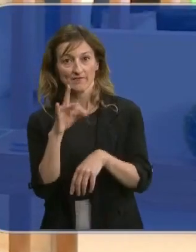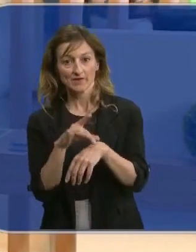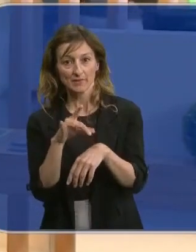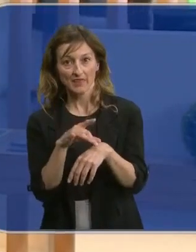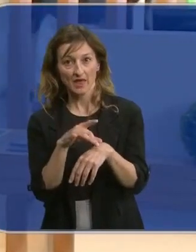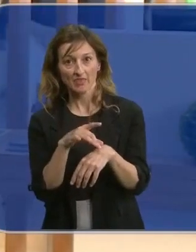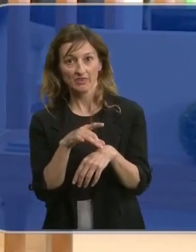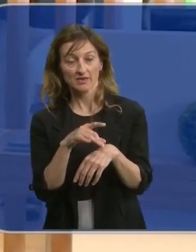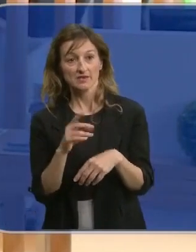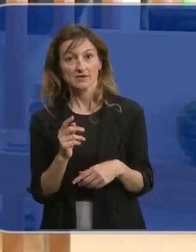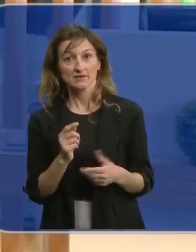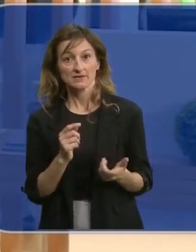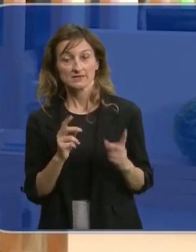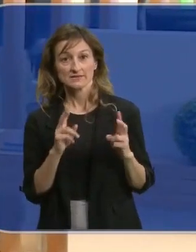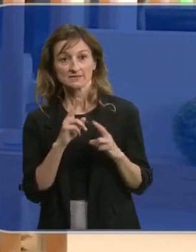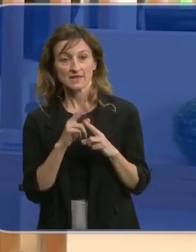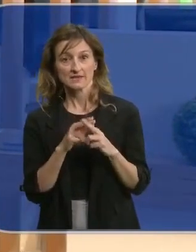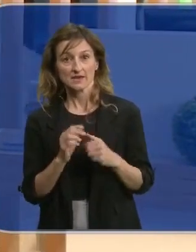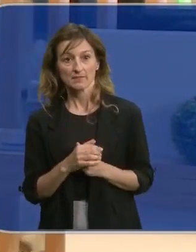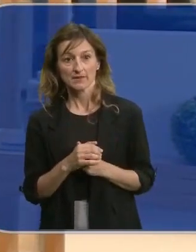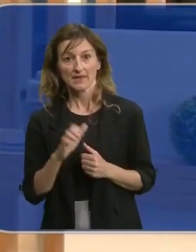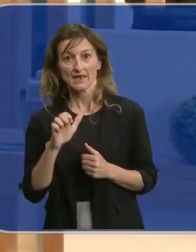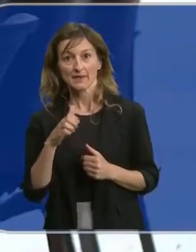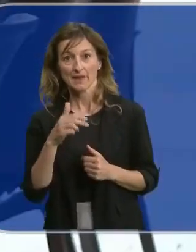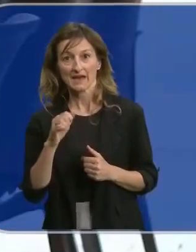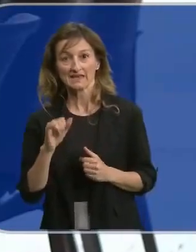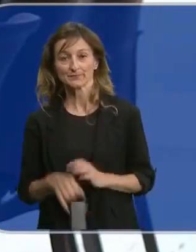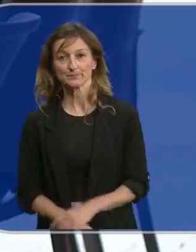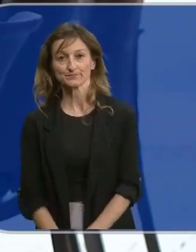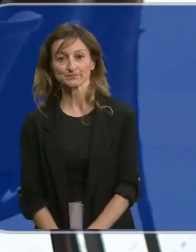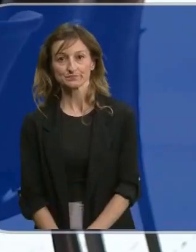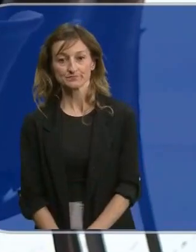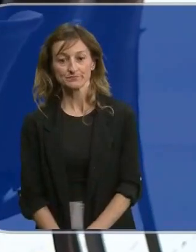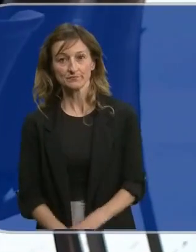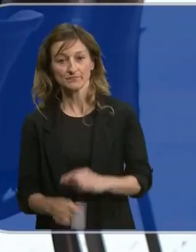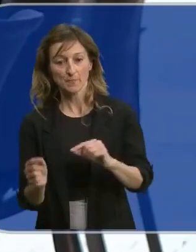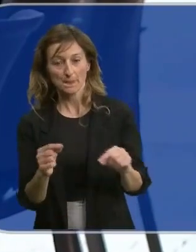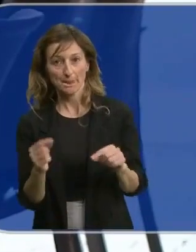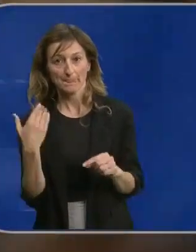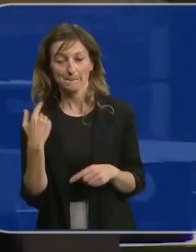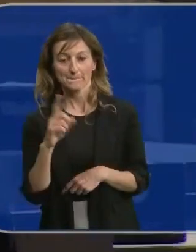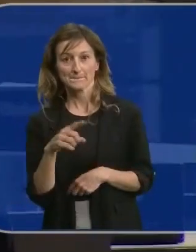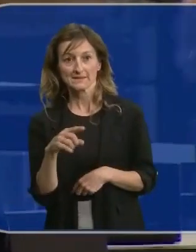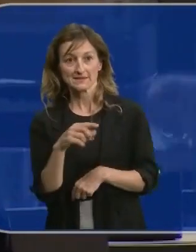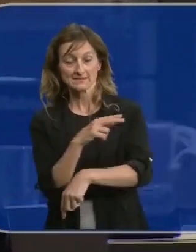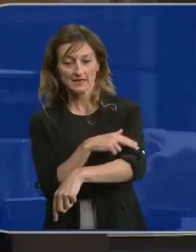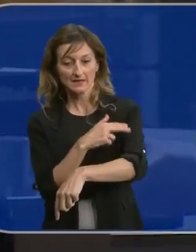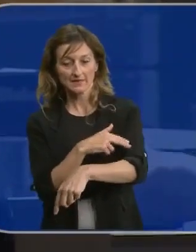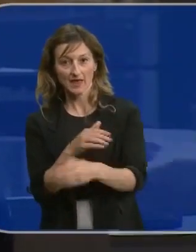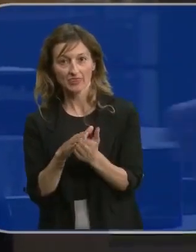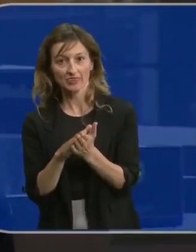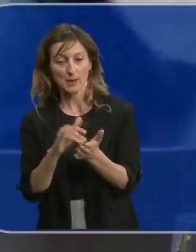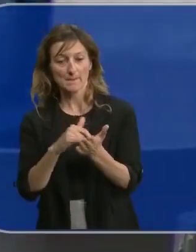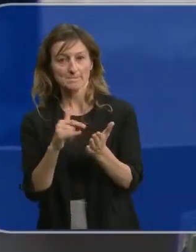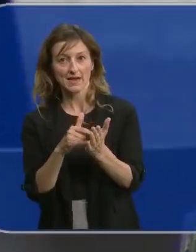específica del consumo de vaper que que se ha denominado evali un debate que se abrió hace unos meses cuando sanidad presentó el